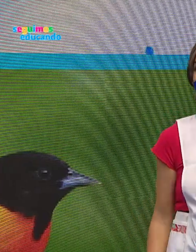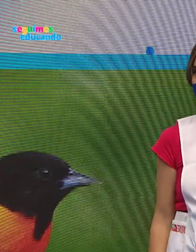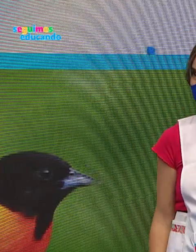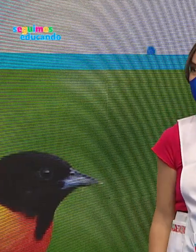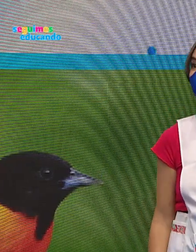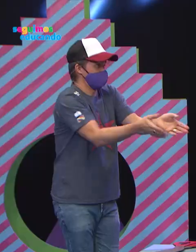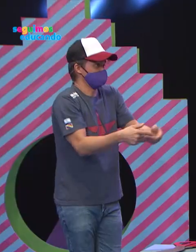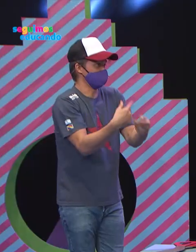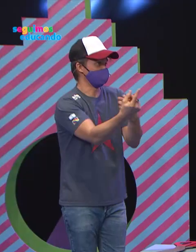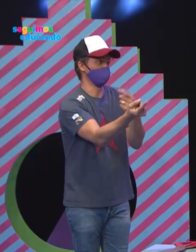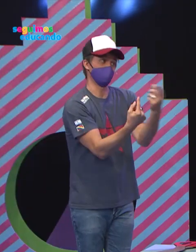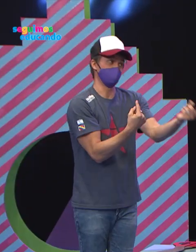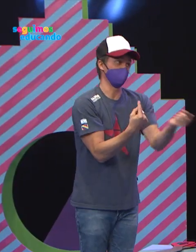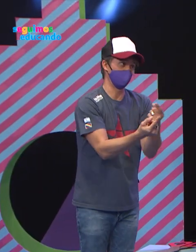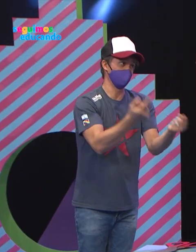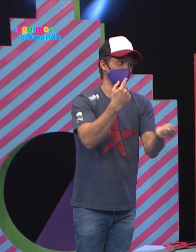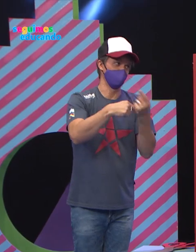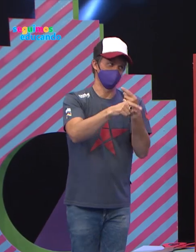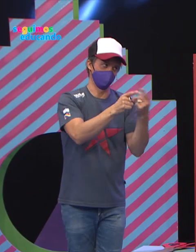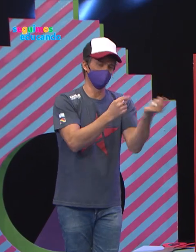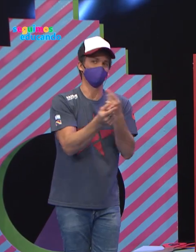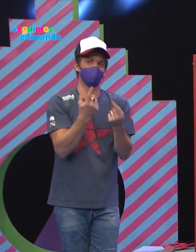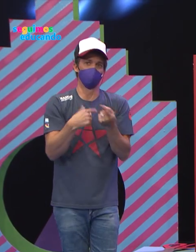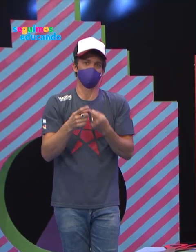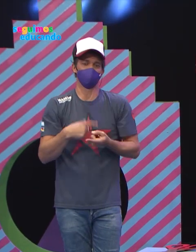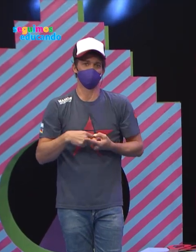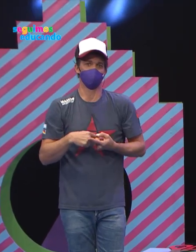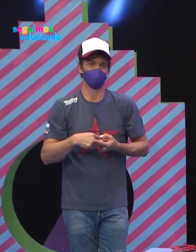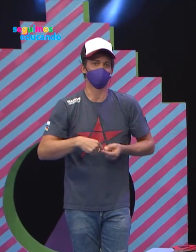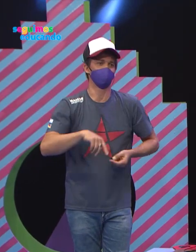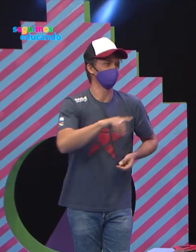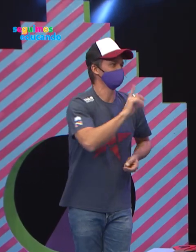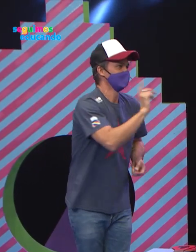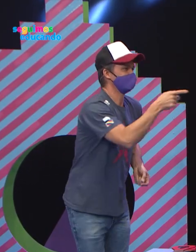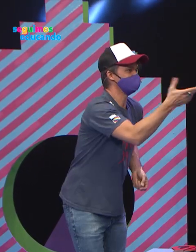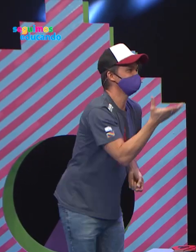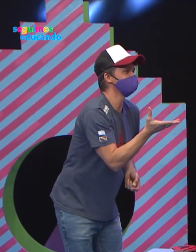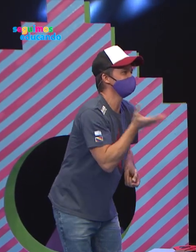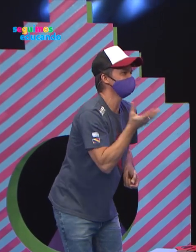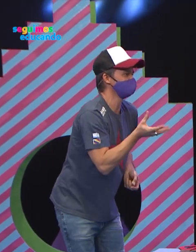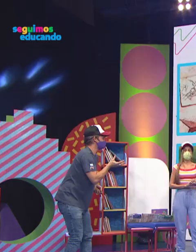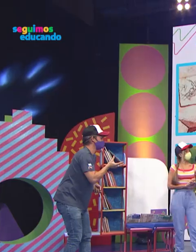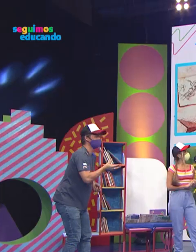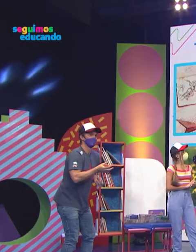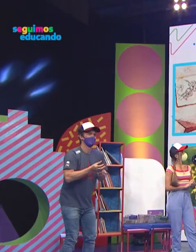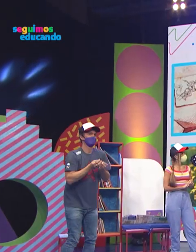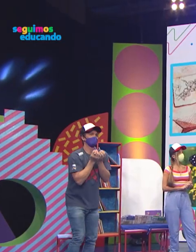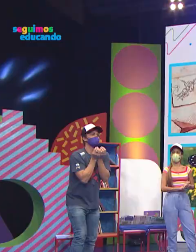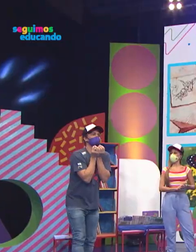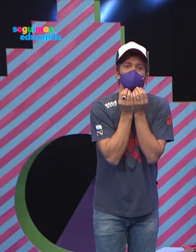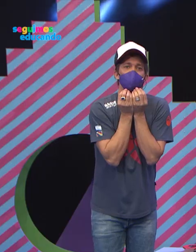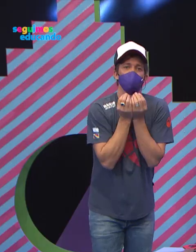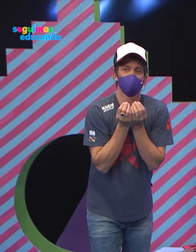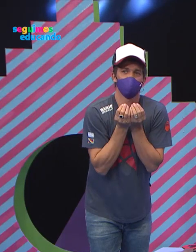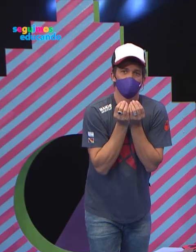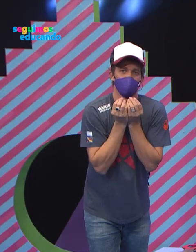La espalda también habla, por supuesto. Sí. Como vimos la semana pasada, cuando me está mirando la espalda, ¿no? Desde el punto de vista es muy importante. Por supuesto. Pero recién decías que hace falta para volar. ¿Quién